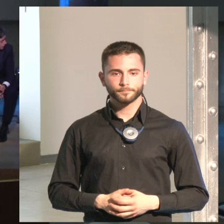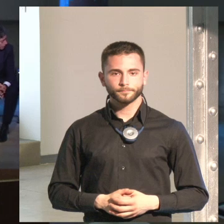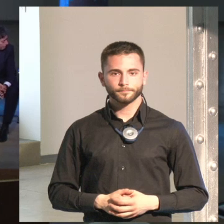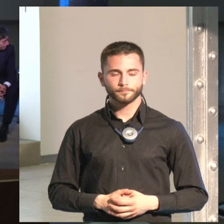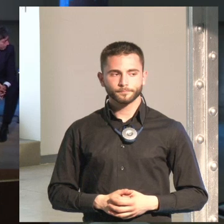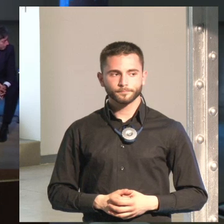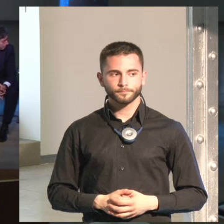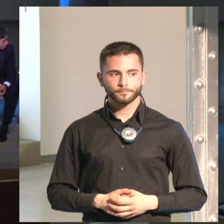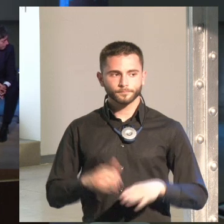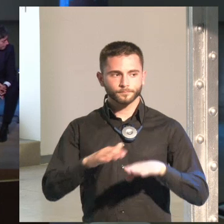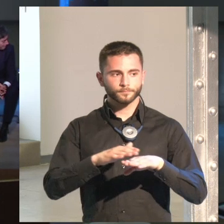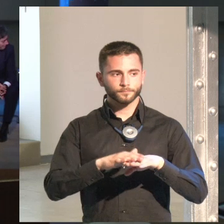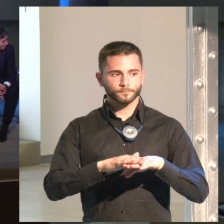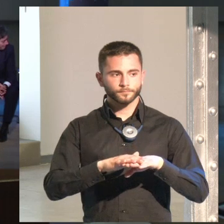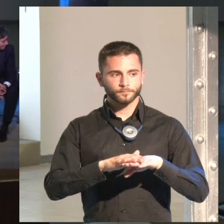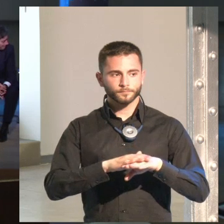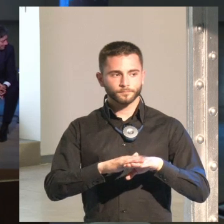Perdón, pero Gonzalo quería hablar.